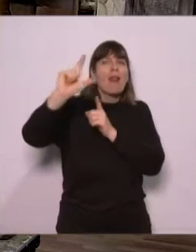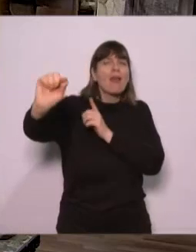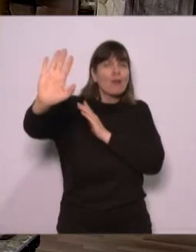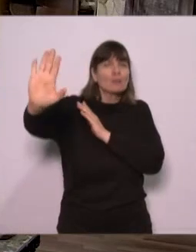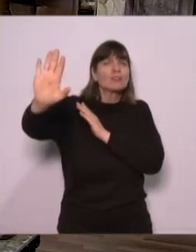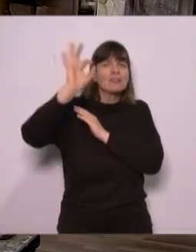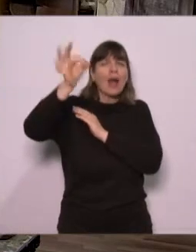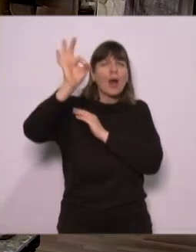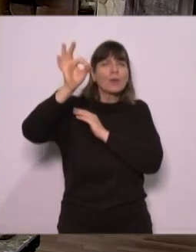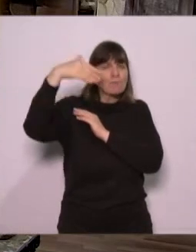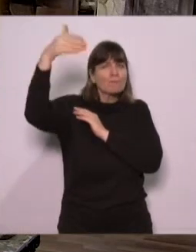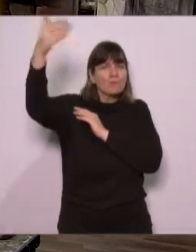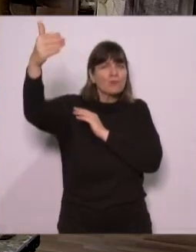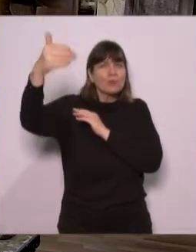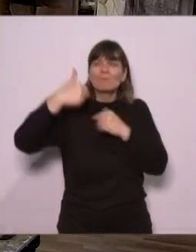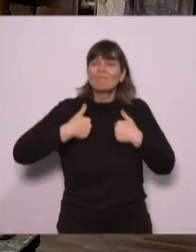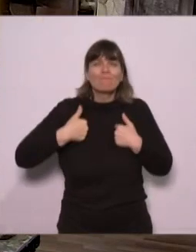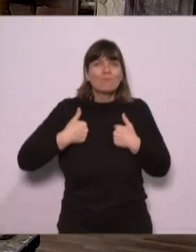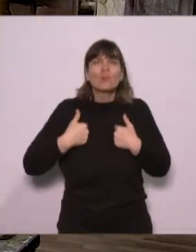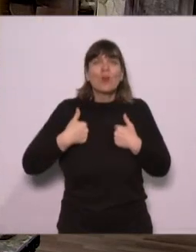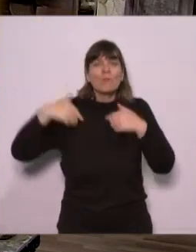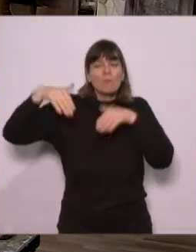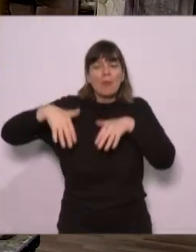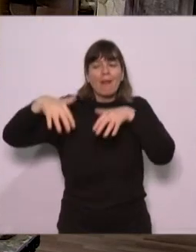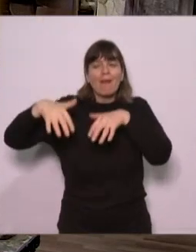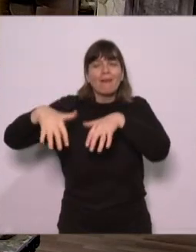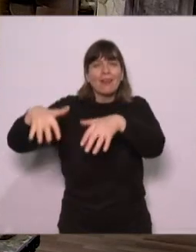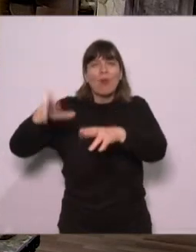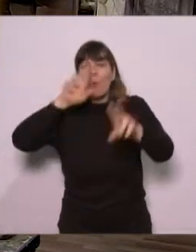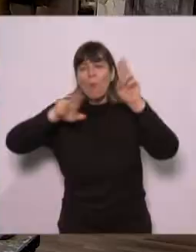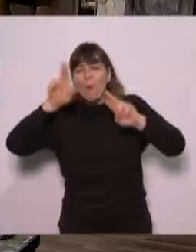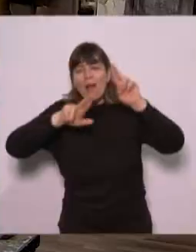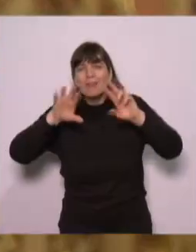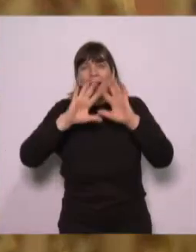lejos, reconociendo que eran extranjeros y peregrinos en la tierra.